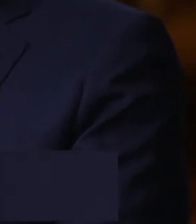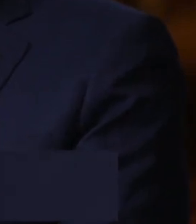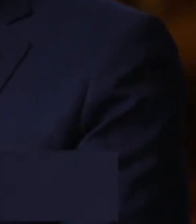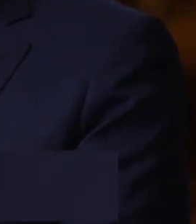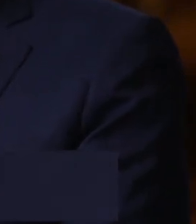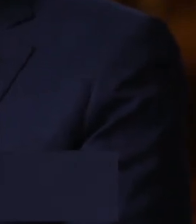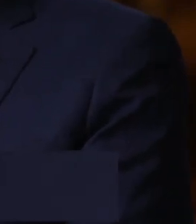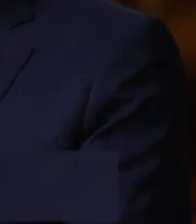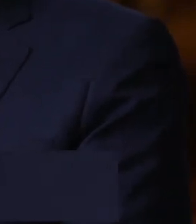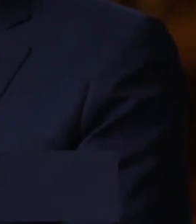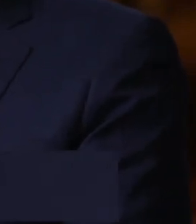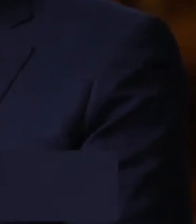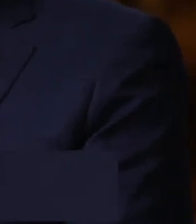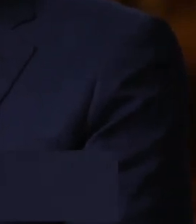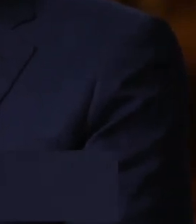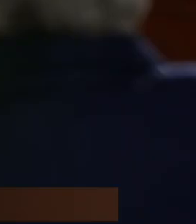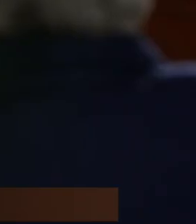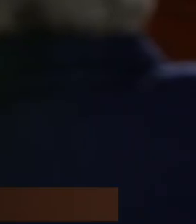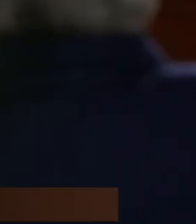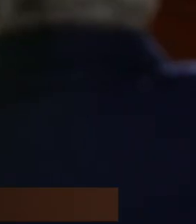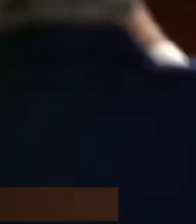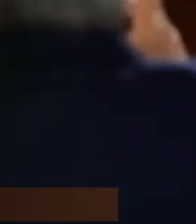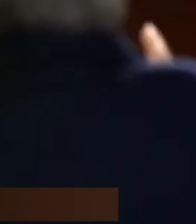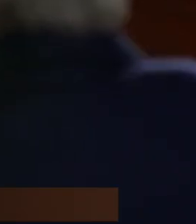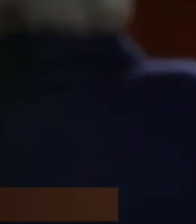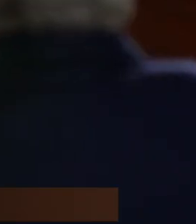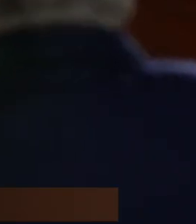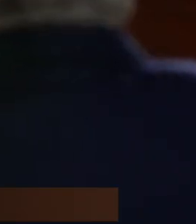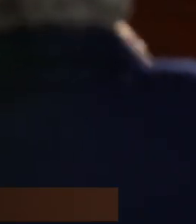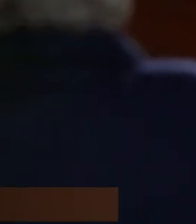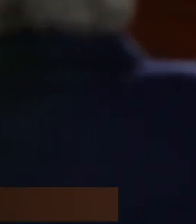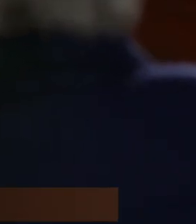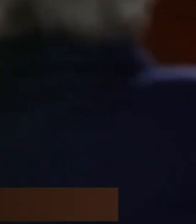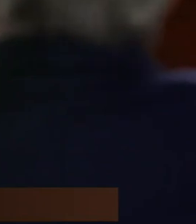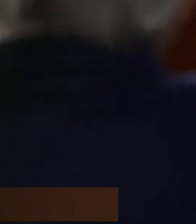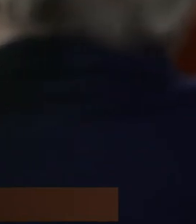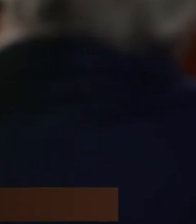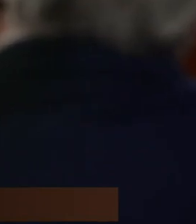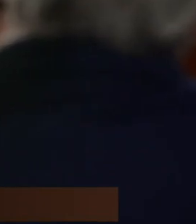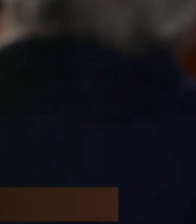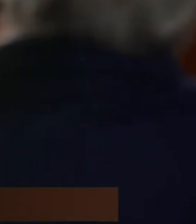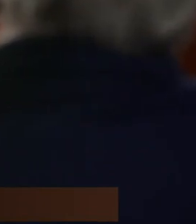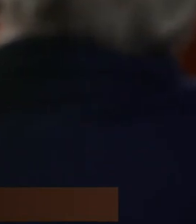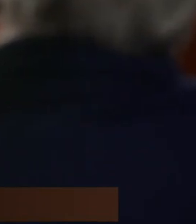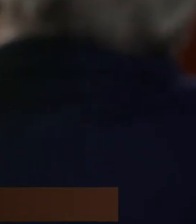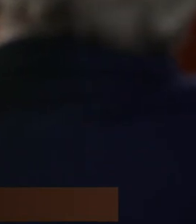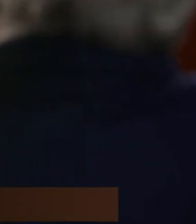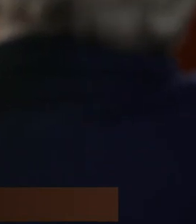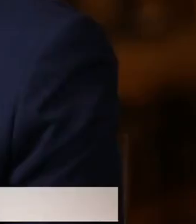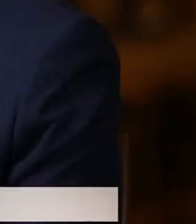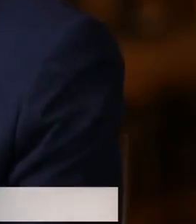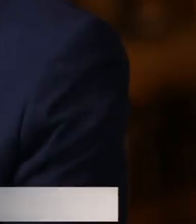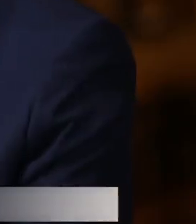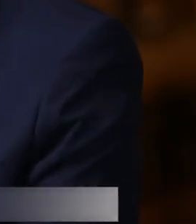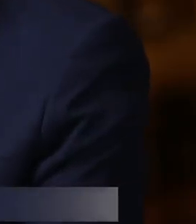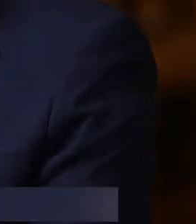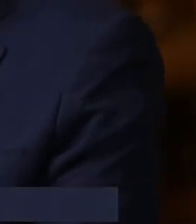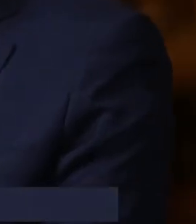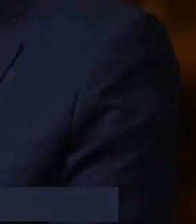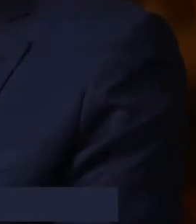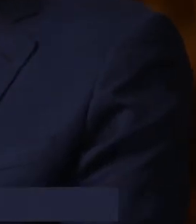de igualdad. Es muy difícil de que lo entiendan los políticos de